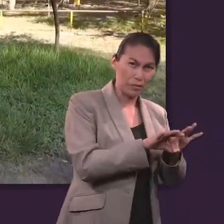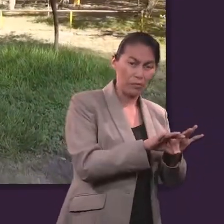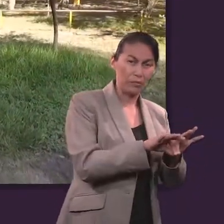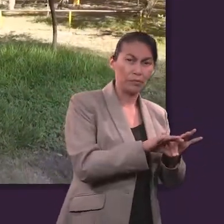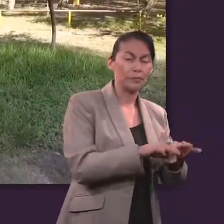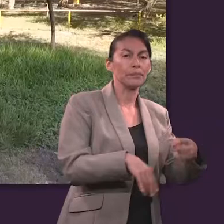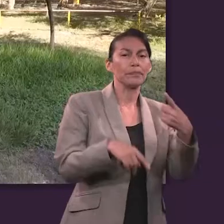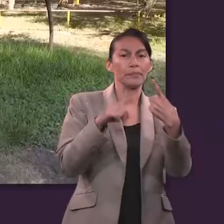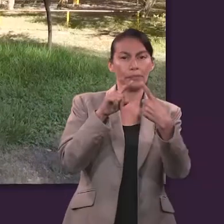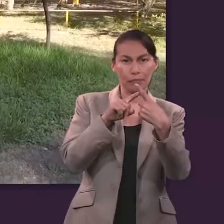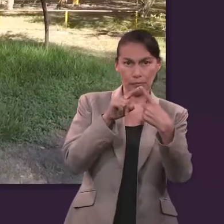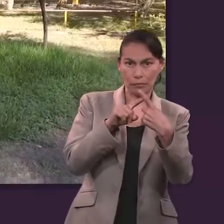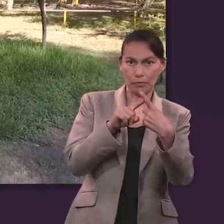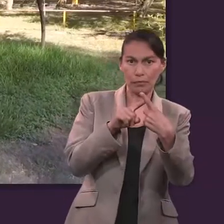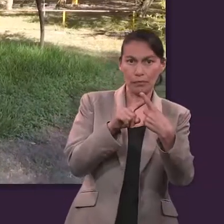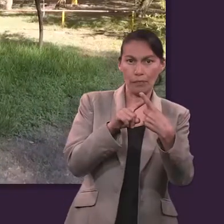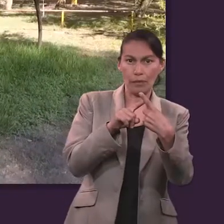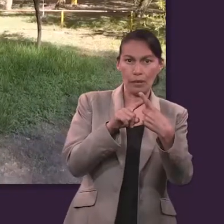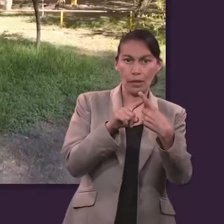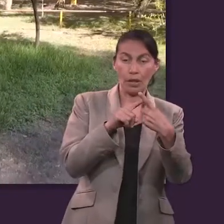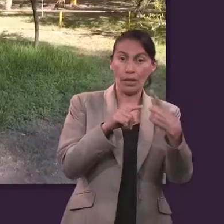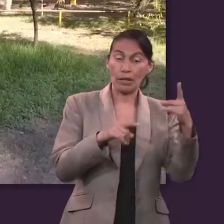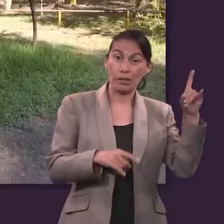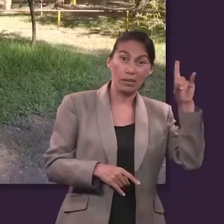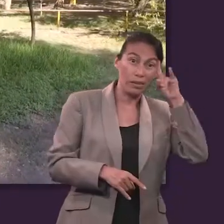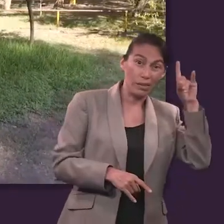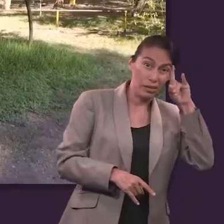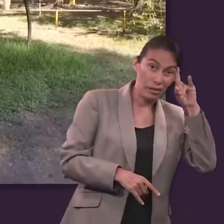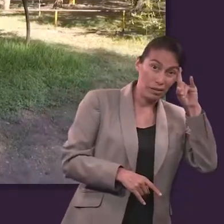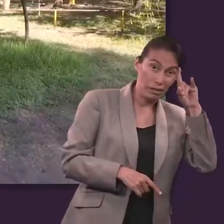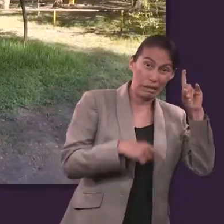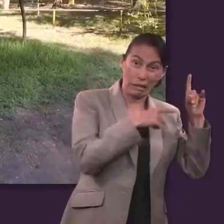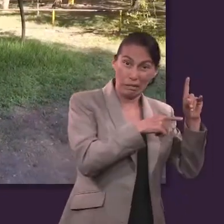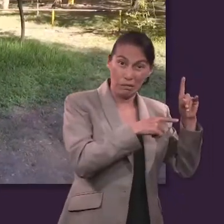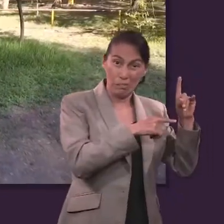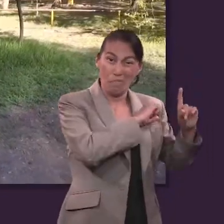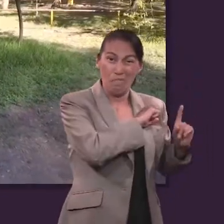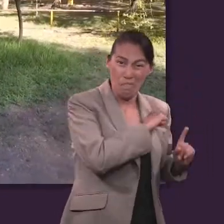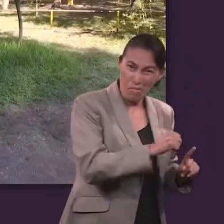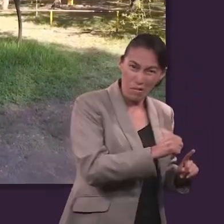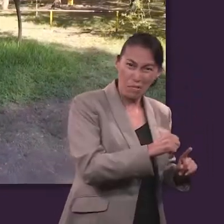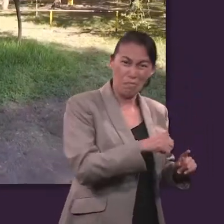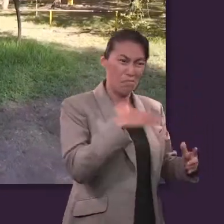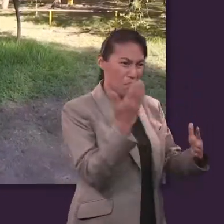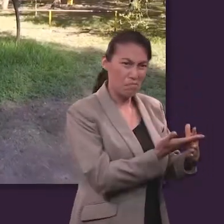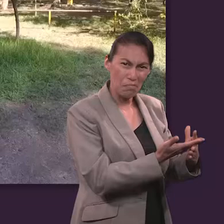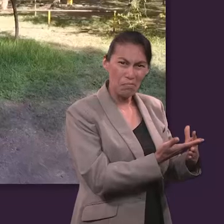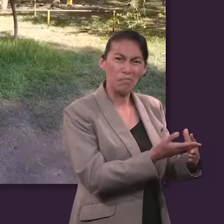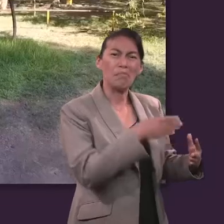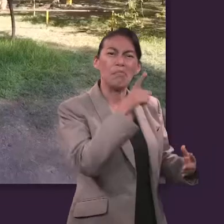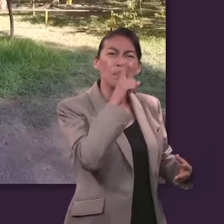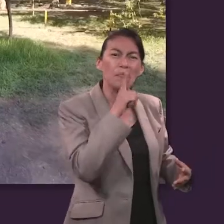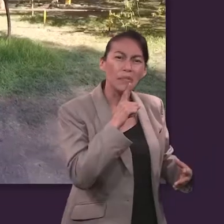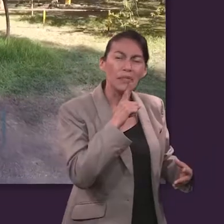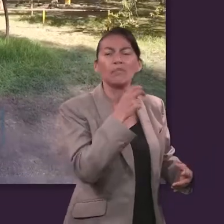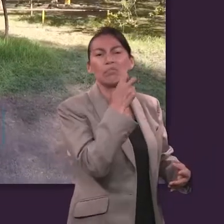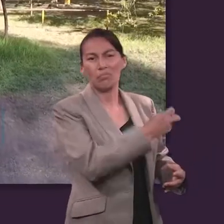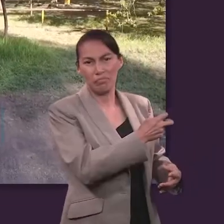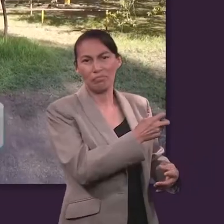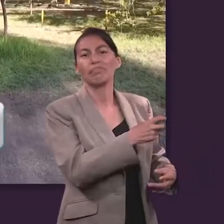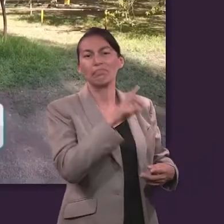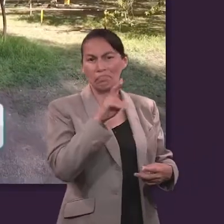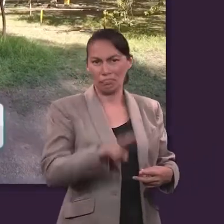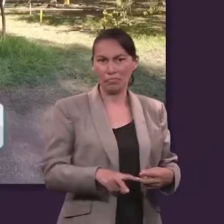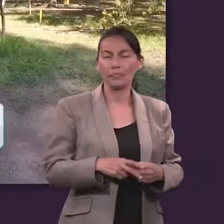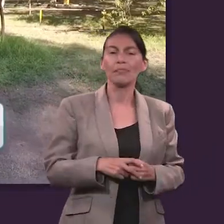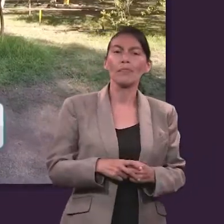cruz, de todas las conclusiones que se pudieran sacar, quisiera hoy destacar tres. La primera, se demostró que Satanás